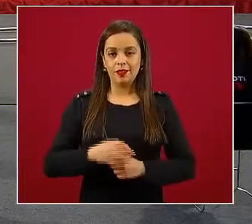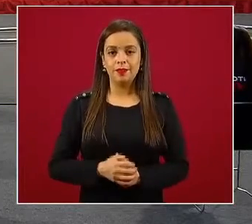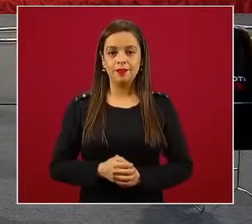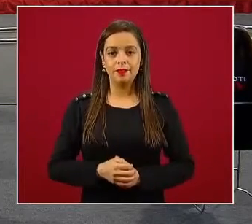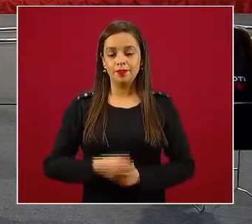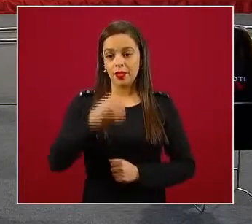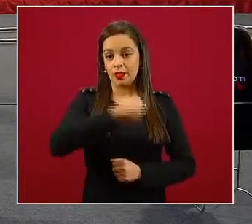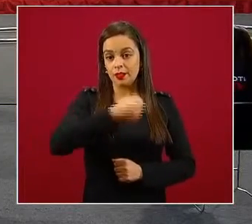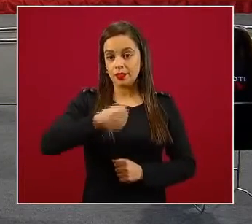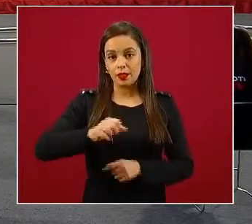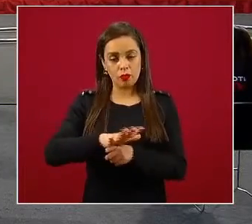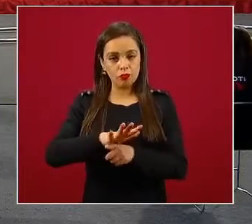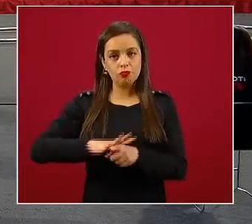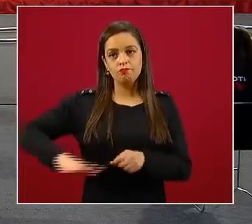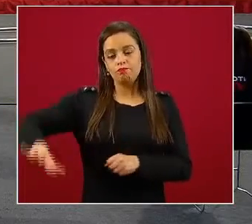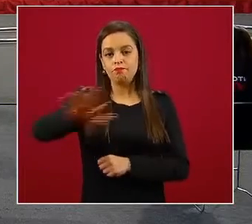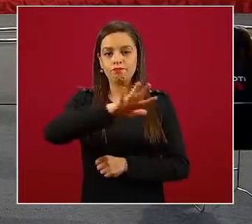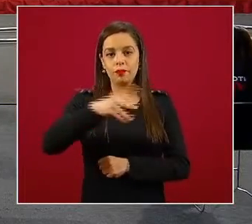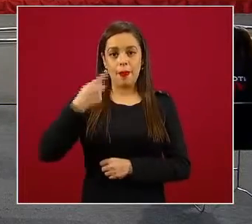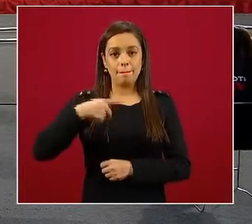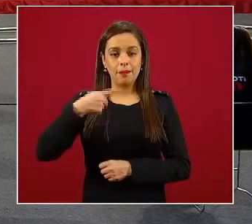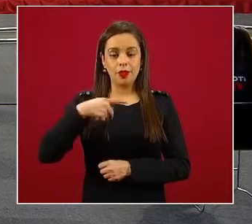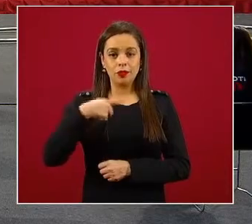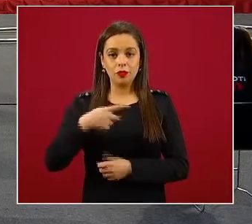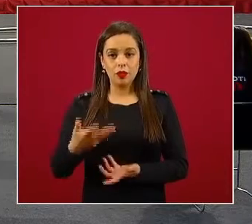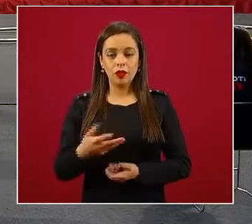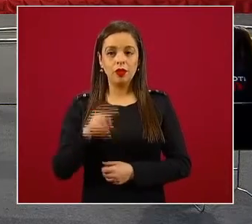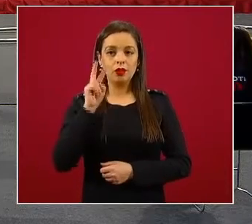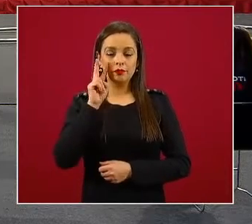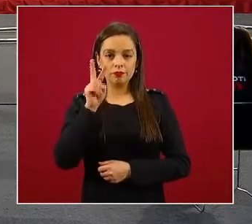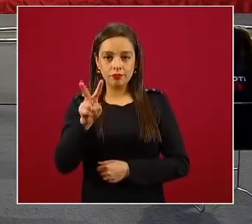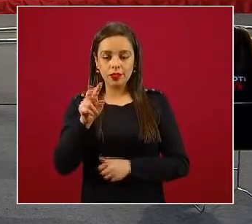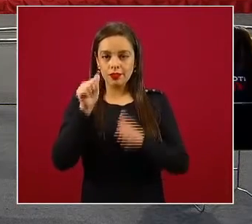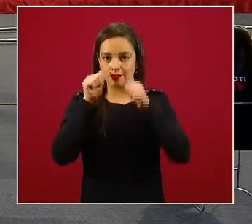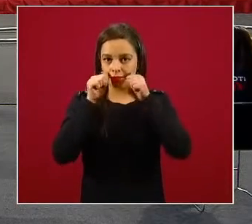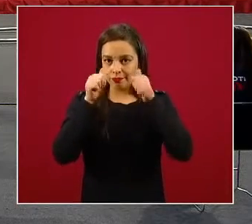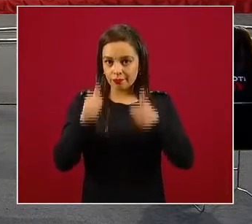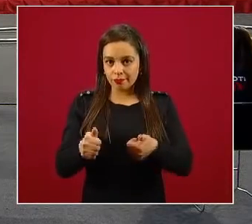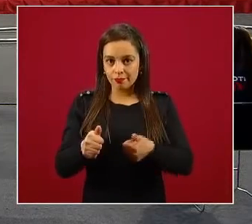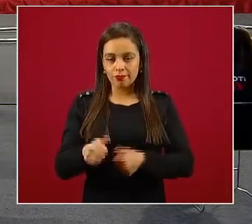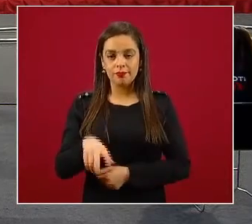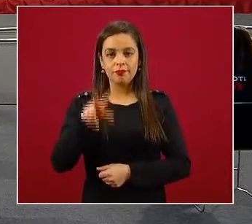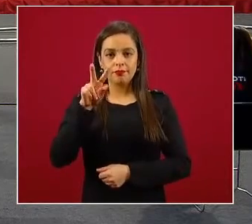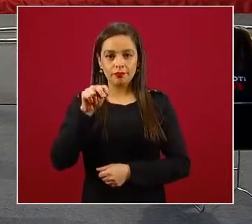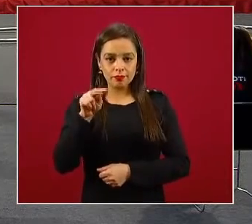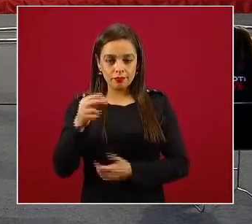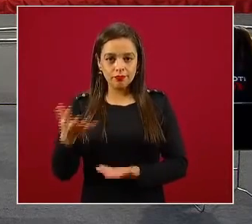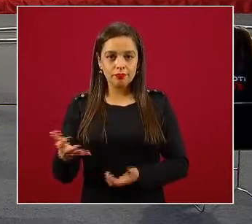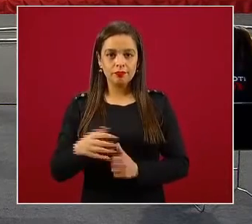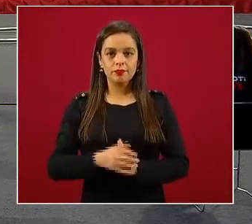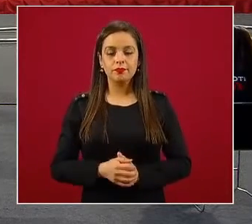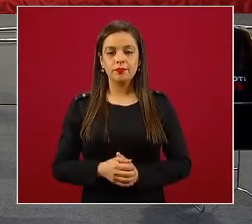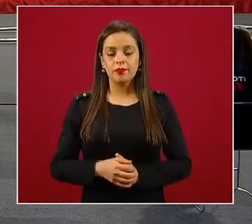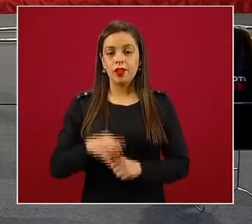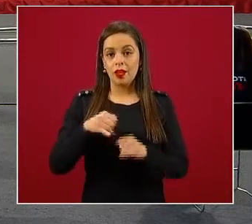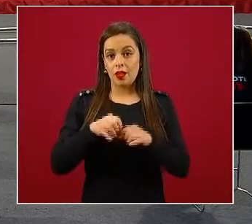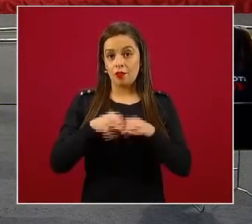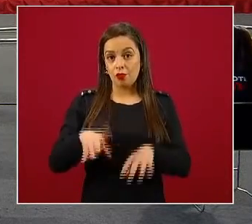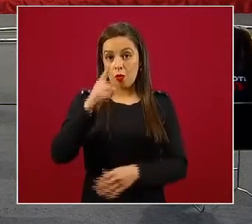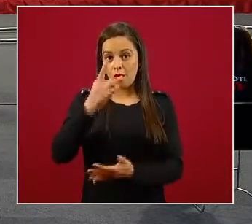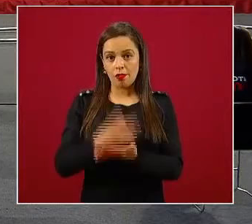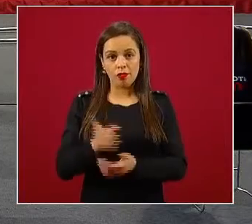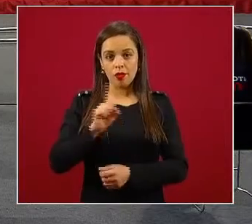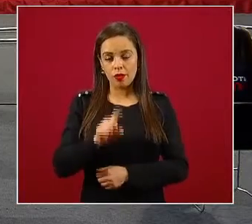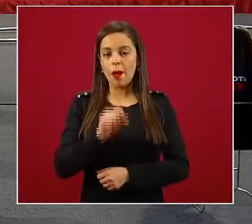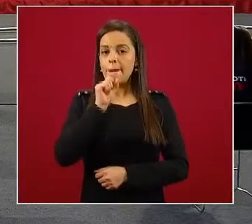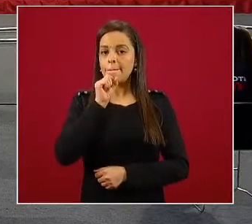saludo también a toda la población que nos escucha, atiende no solamente a la información, sino también a las indicaciones en